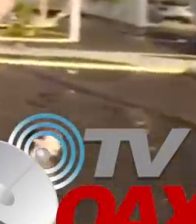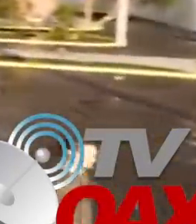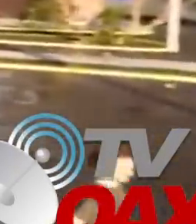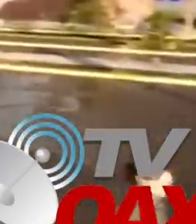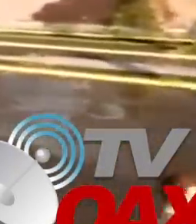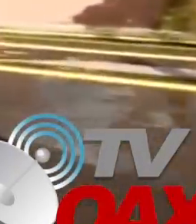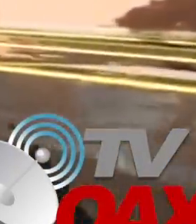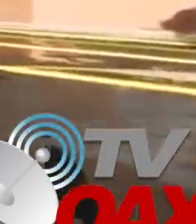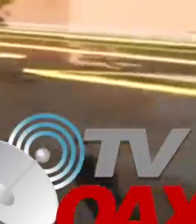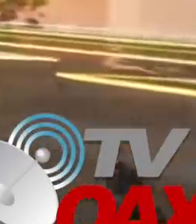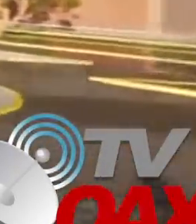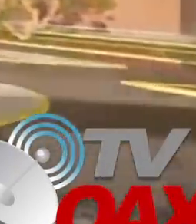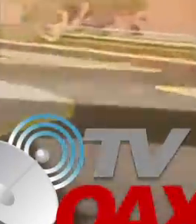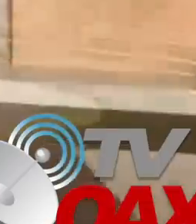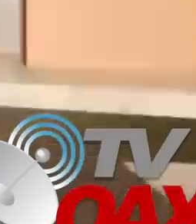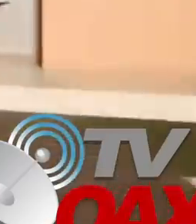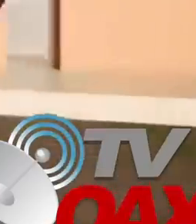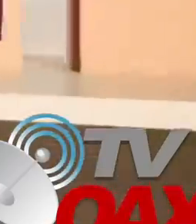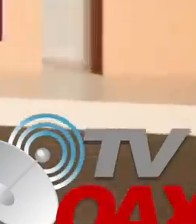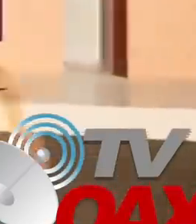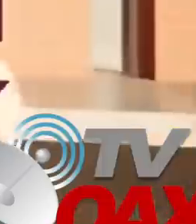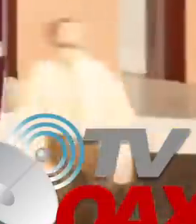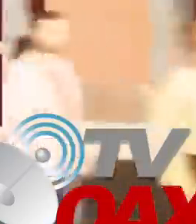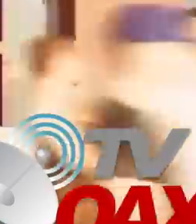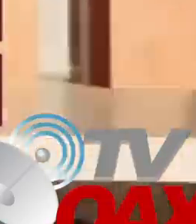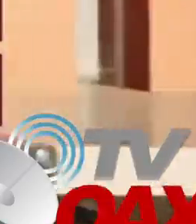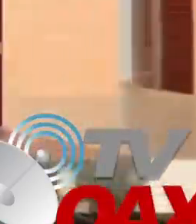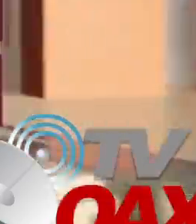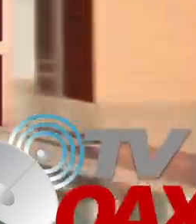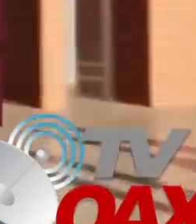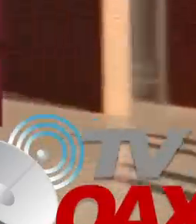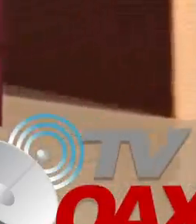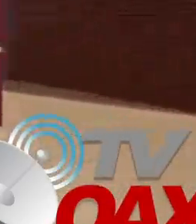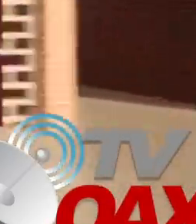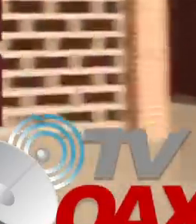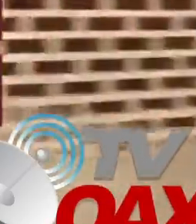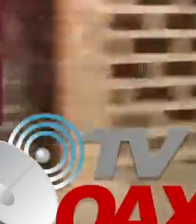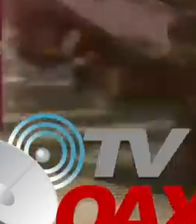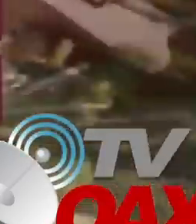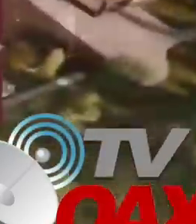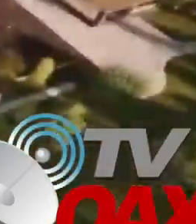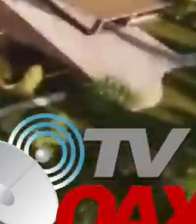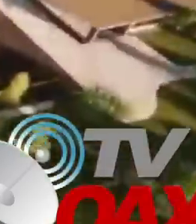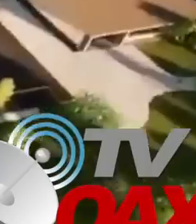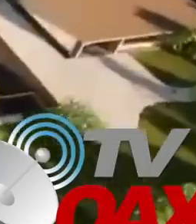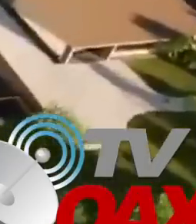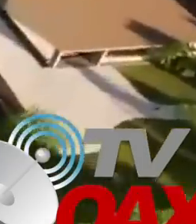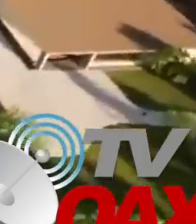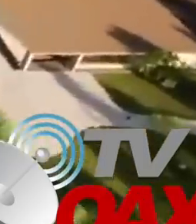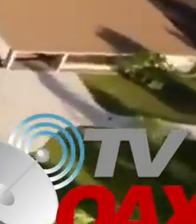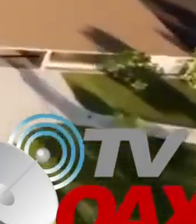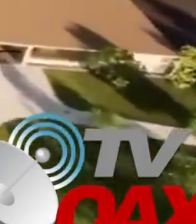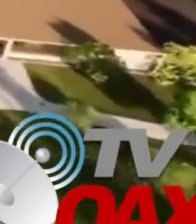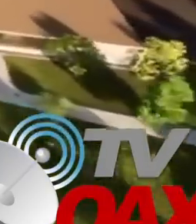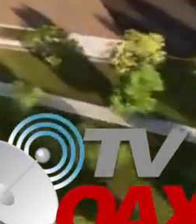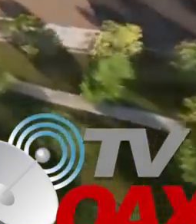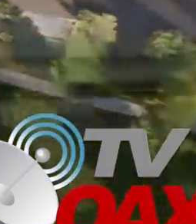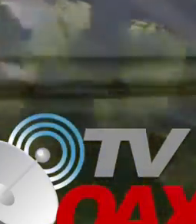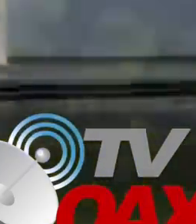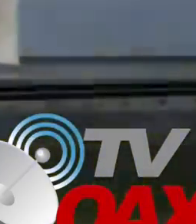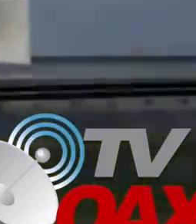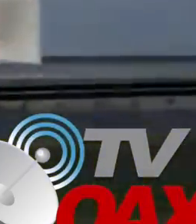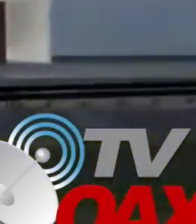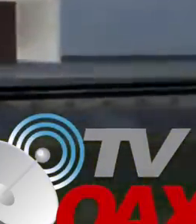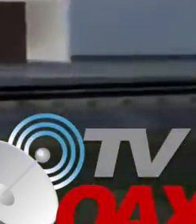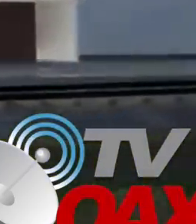Matías Romero, que conectará los estados de Veracruz, Oaxaca, Chiapas y Tabasco. Uniendo tres líneas